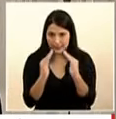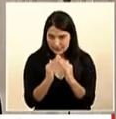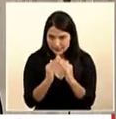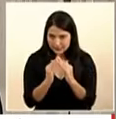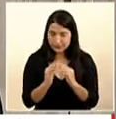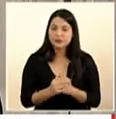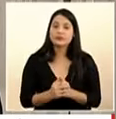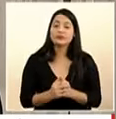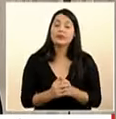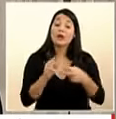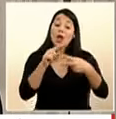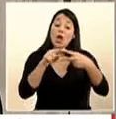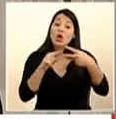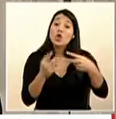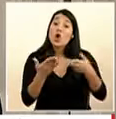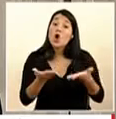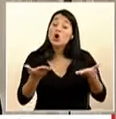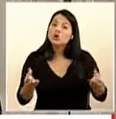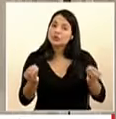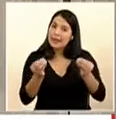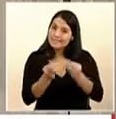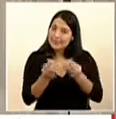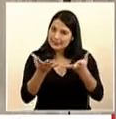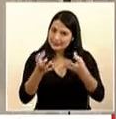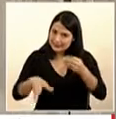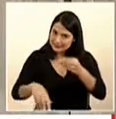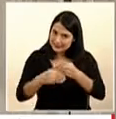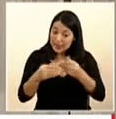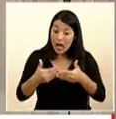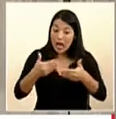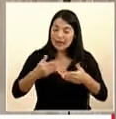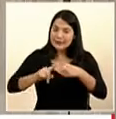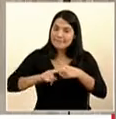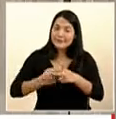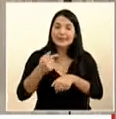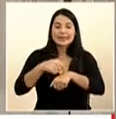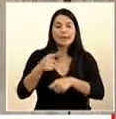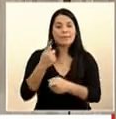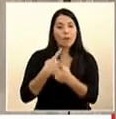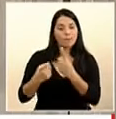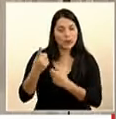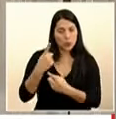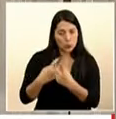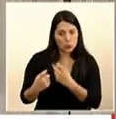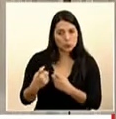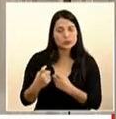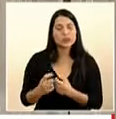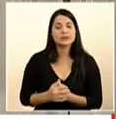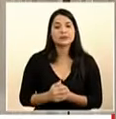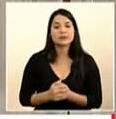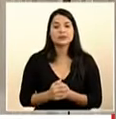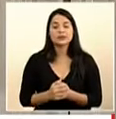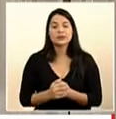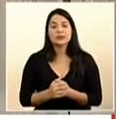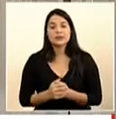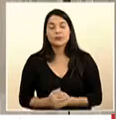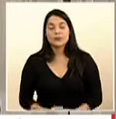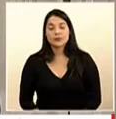temas adicionales que quiero agregar antes de abrir al periodo de preguntas con las preguntas tal cual la prensa las